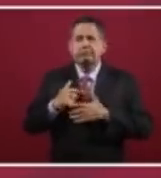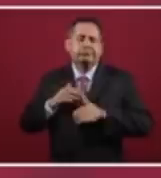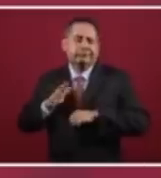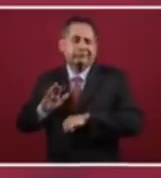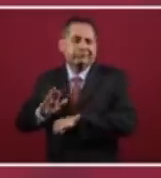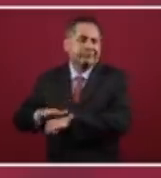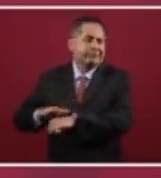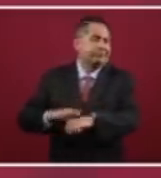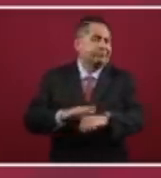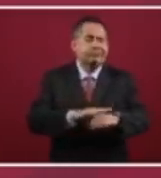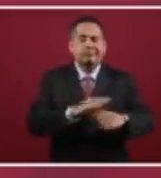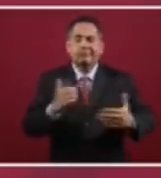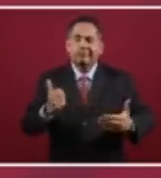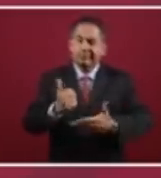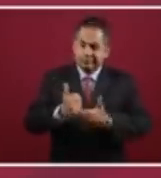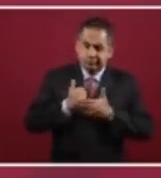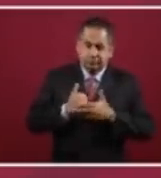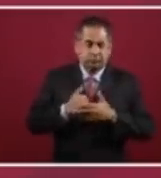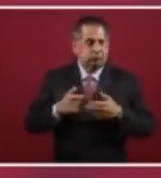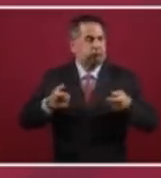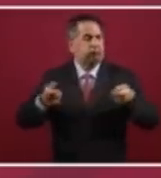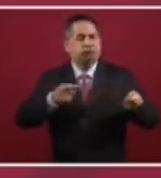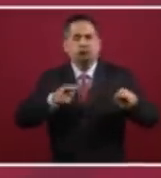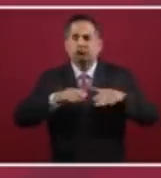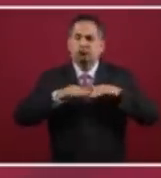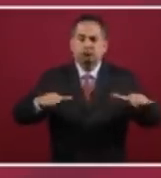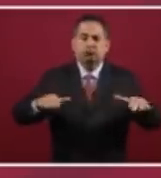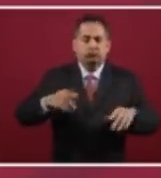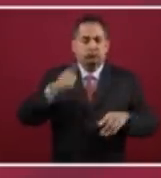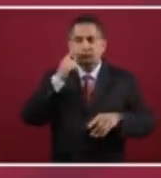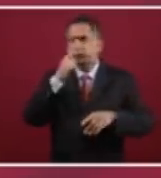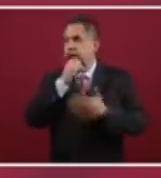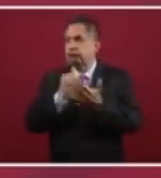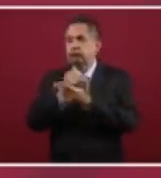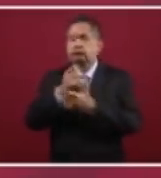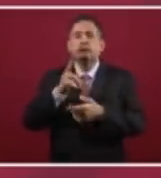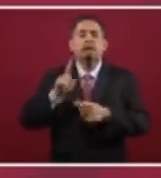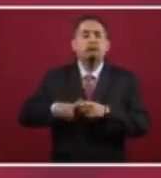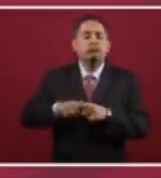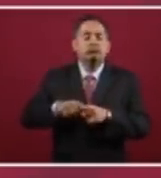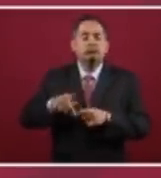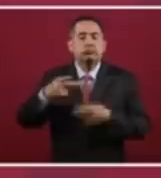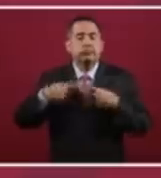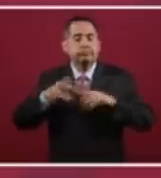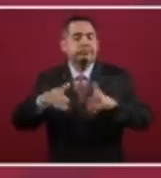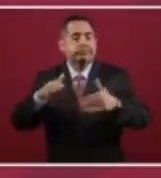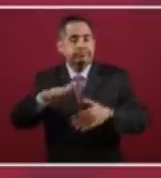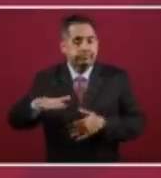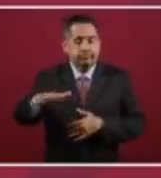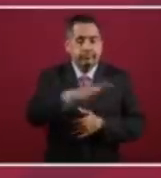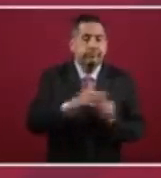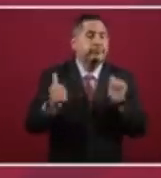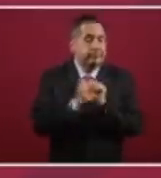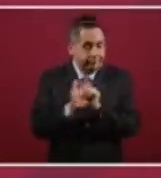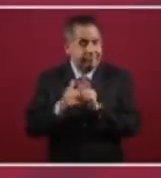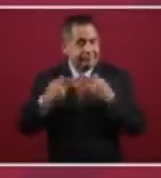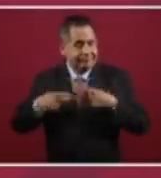Todos debemos de gobernar. La democracia es gobierno del pueblo, para el pueblo y con el